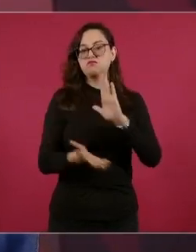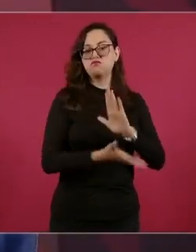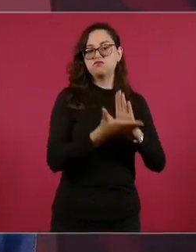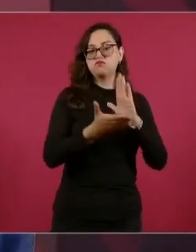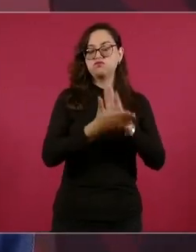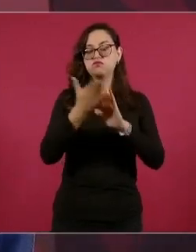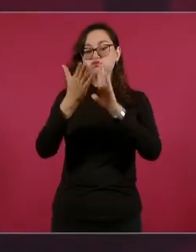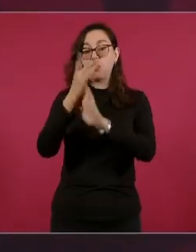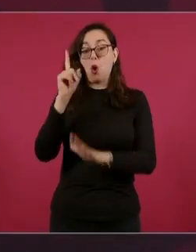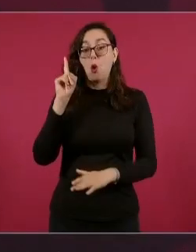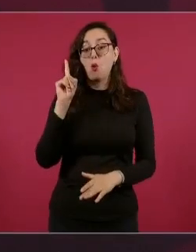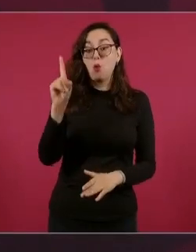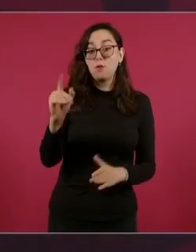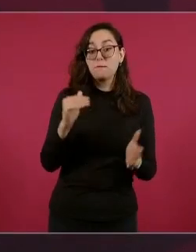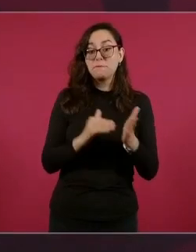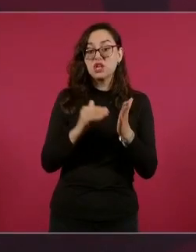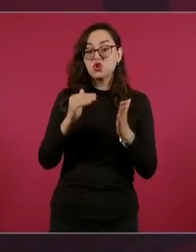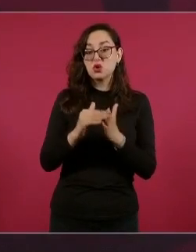por año.